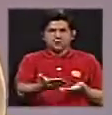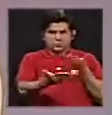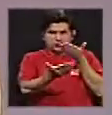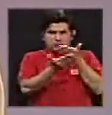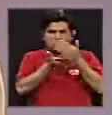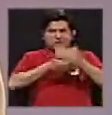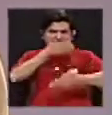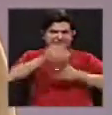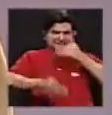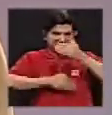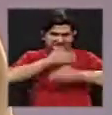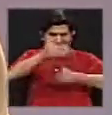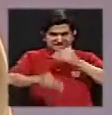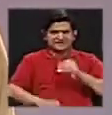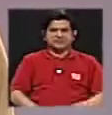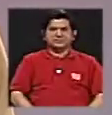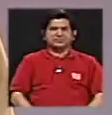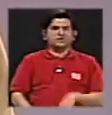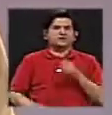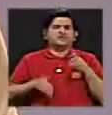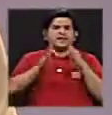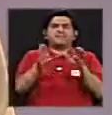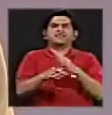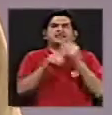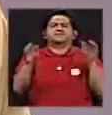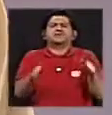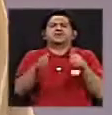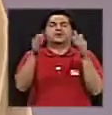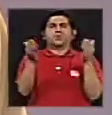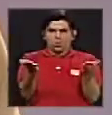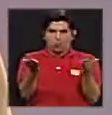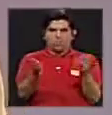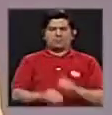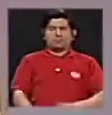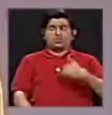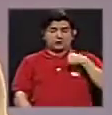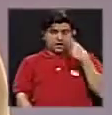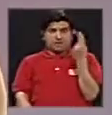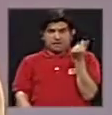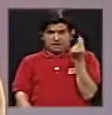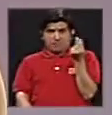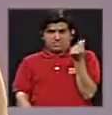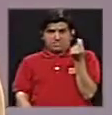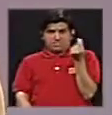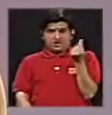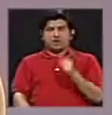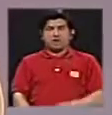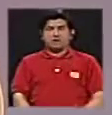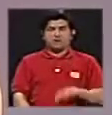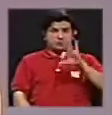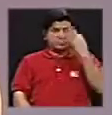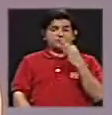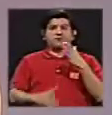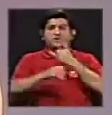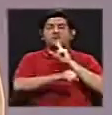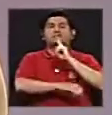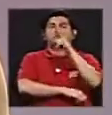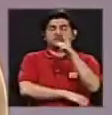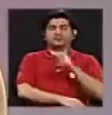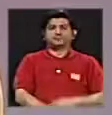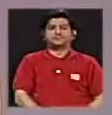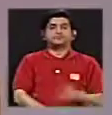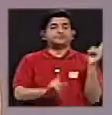de gestión de cómo hacer la carretera, cómo obtener los fondos para hacerla realidad y